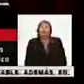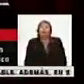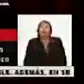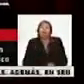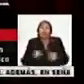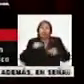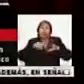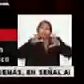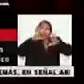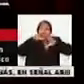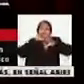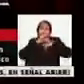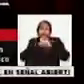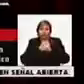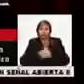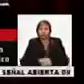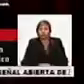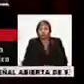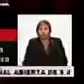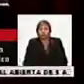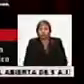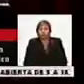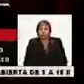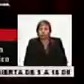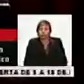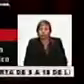En esta noche,